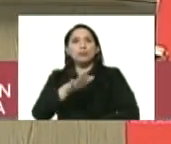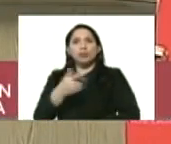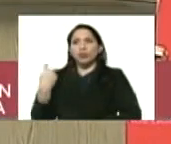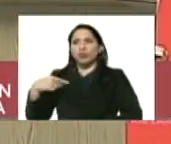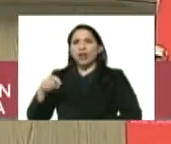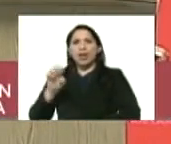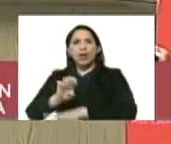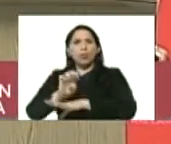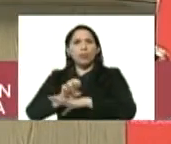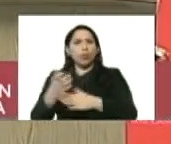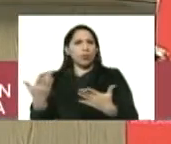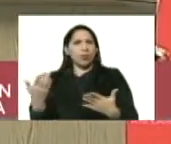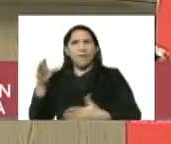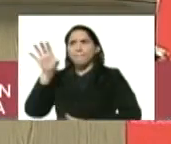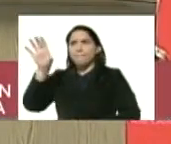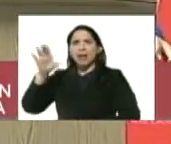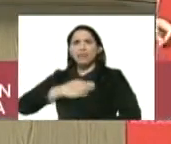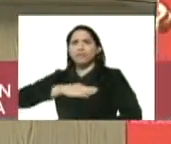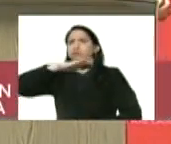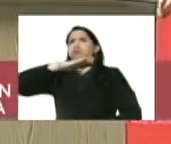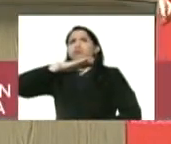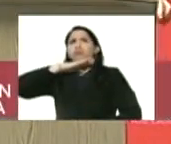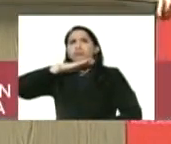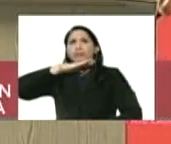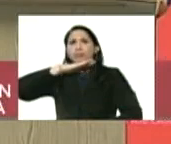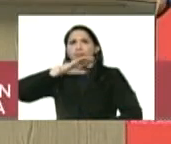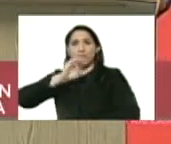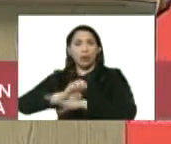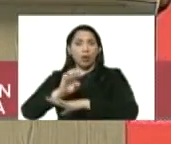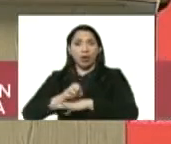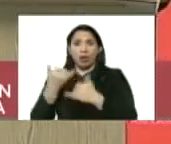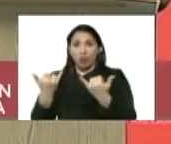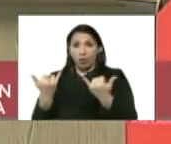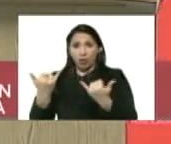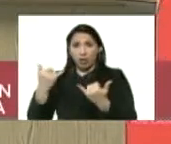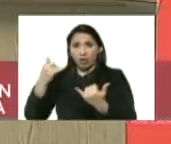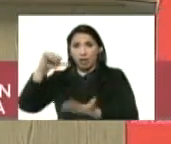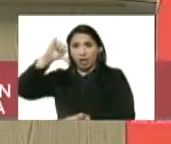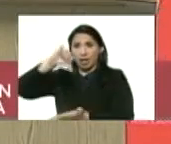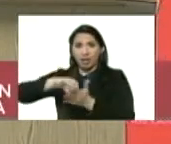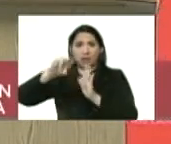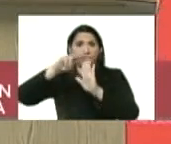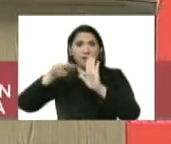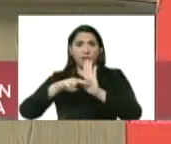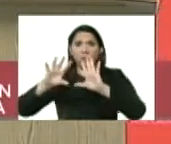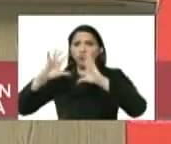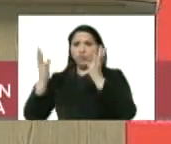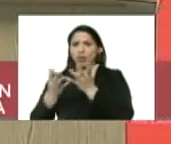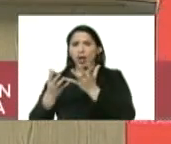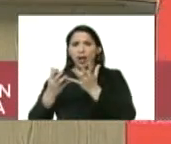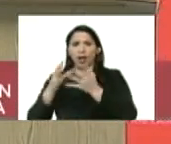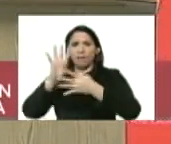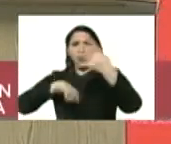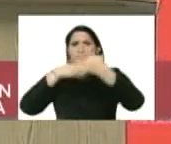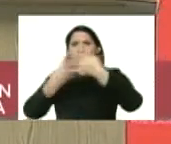Ecuador, que es un país desbordado. Ecuador está hoy a nivel mundial en el puesto número 24.